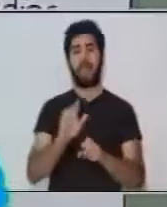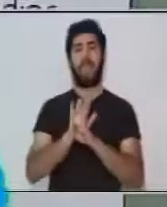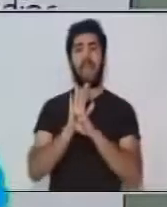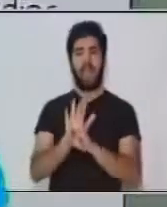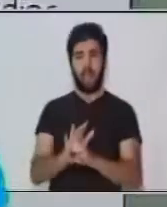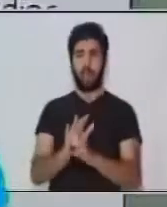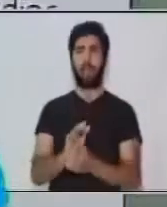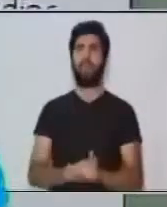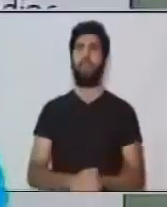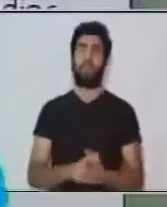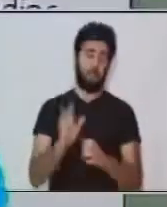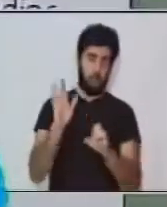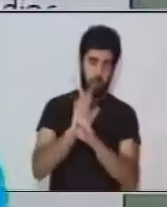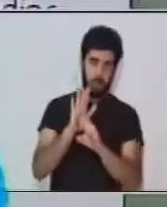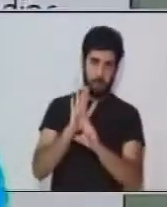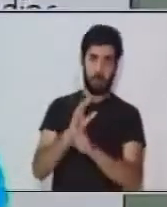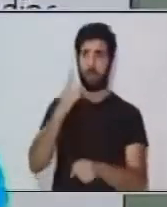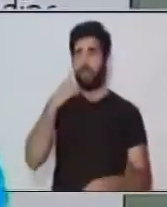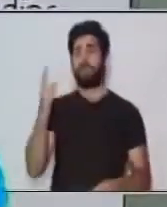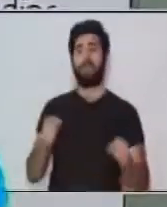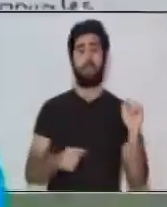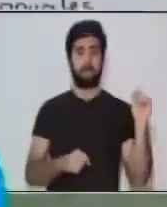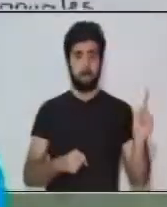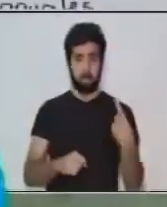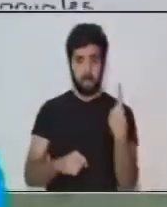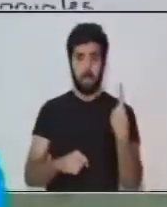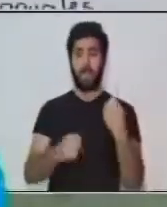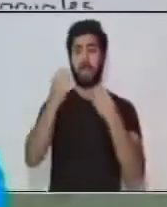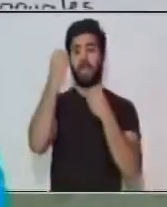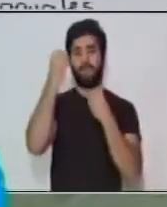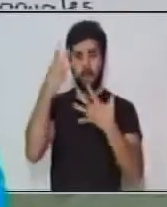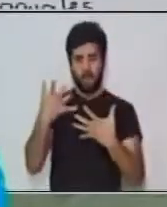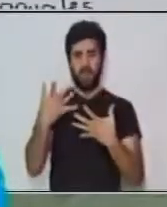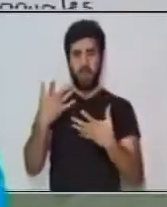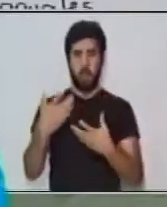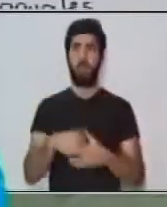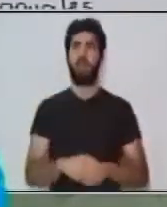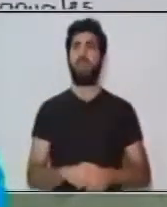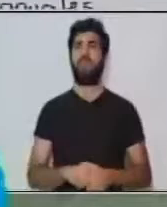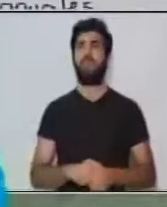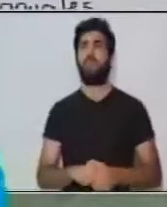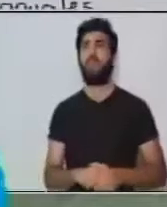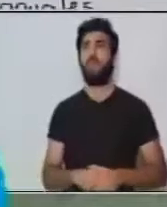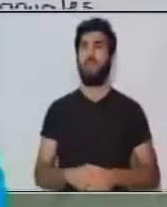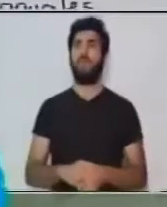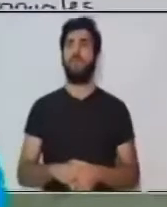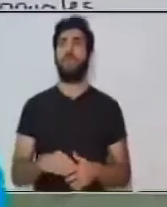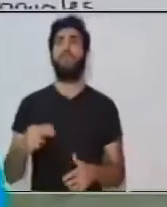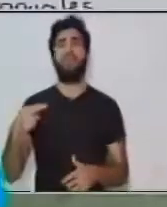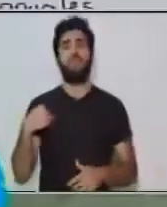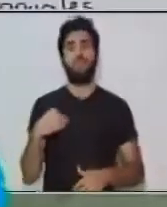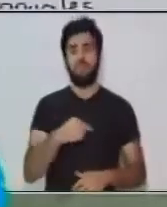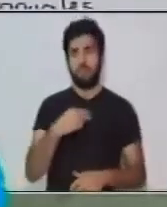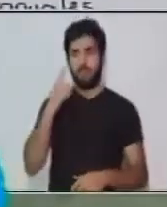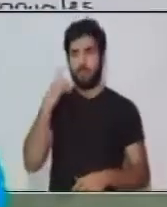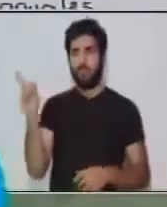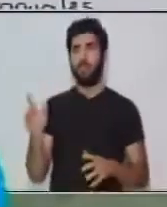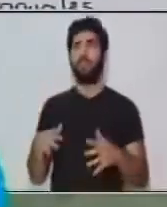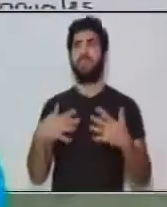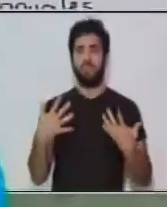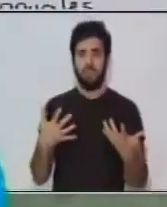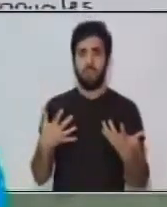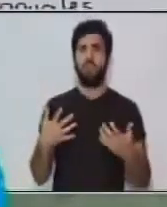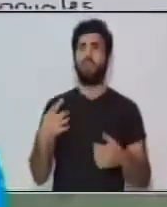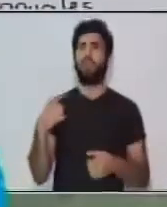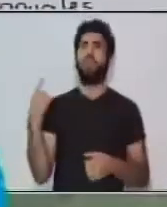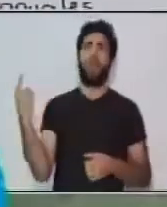identificar. Cuando nosotros hablamos de fuentes de información primaria, vamos a identificar entonces todo